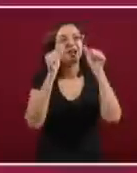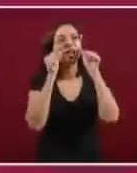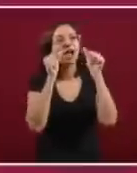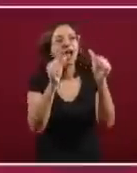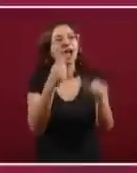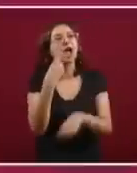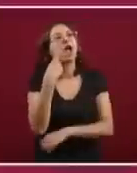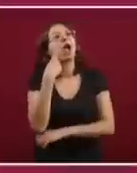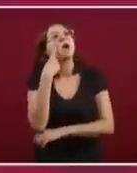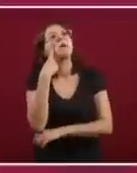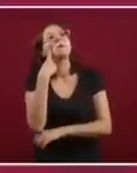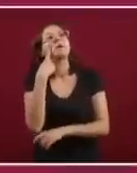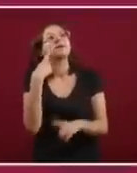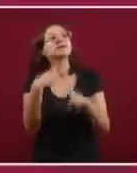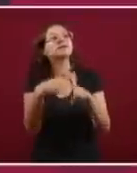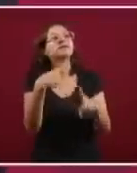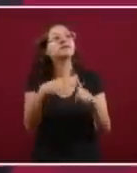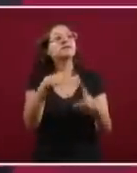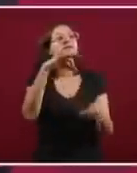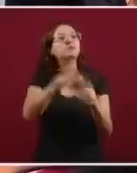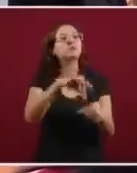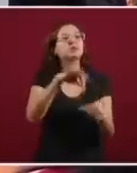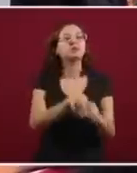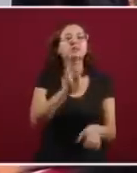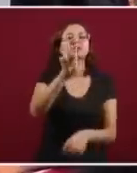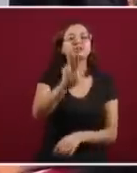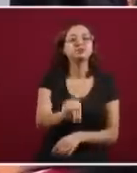a ver quiénes van a votar en contra